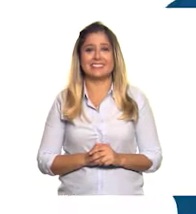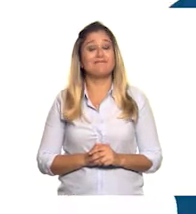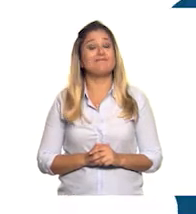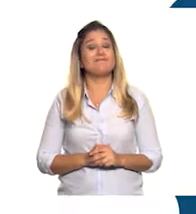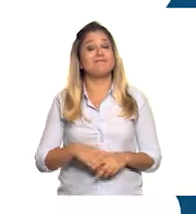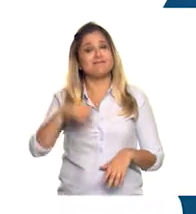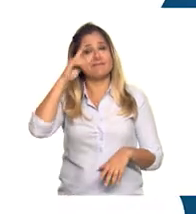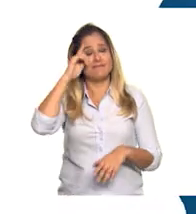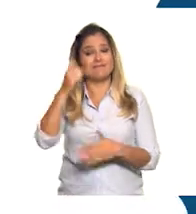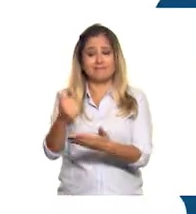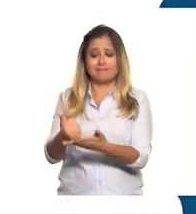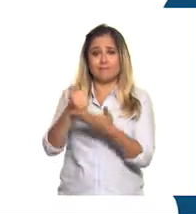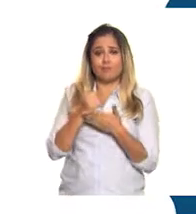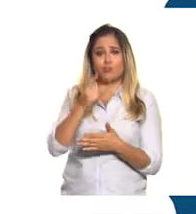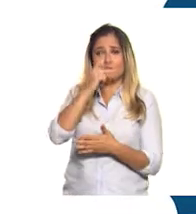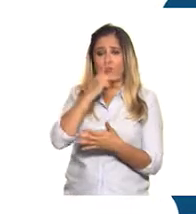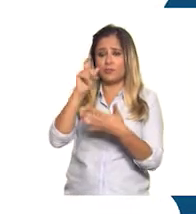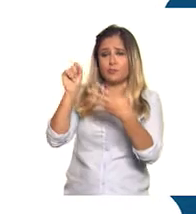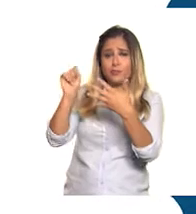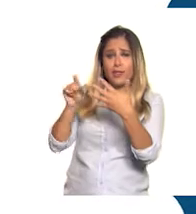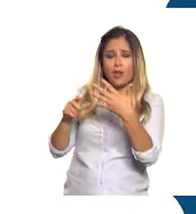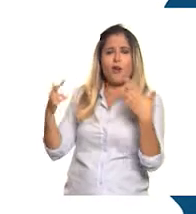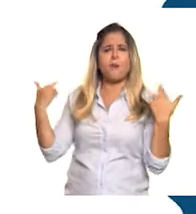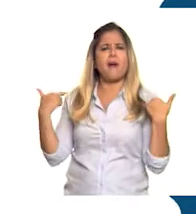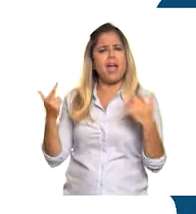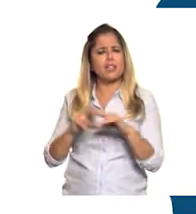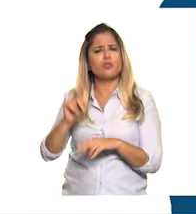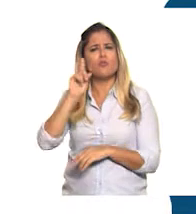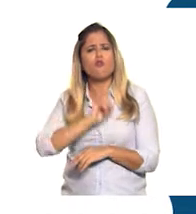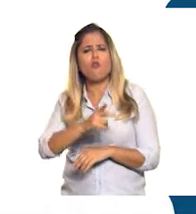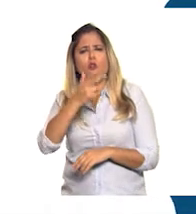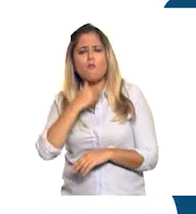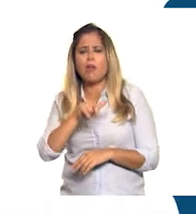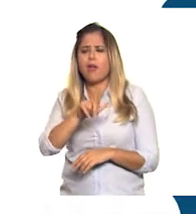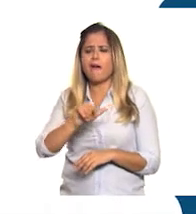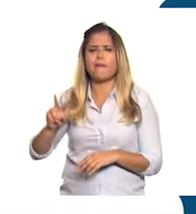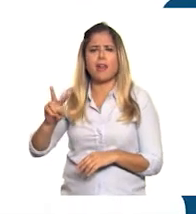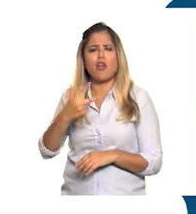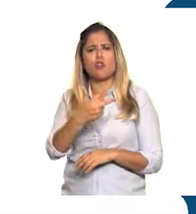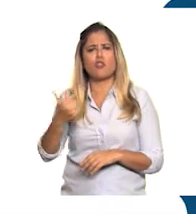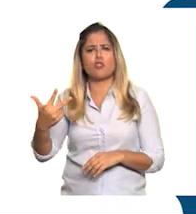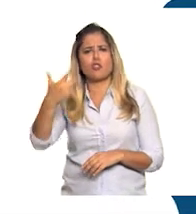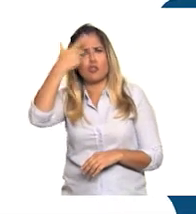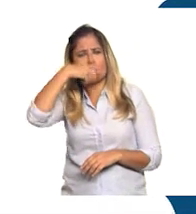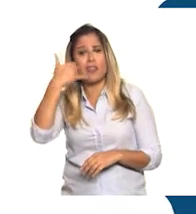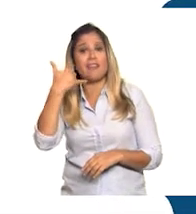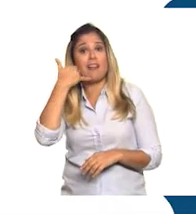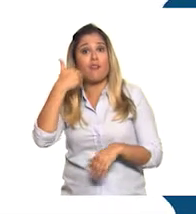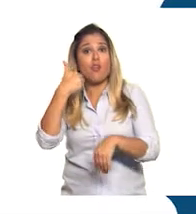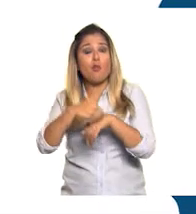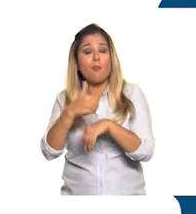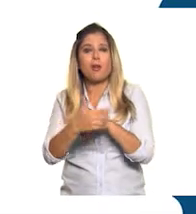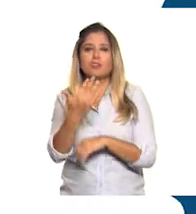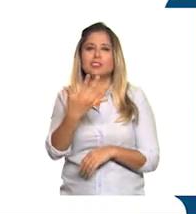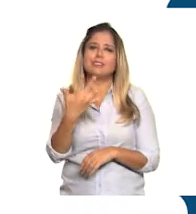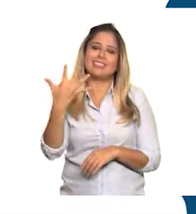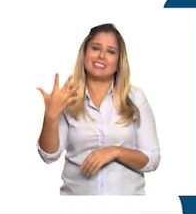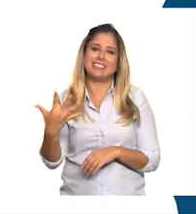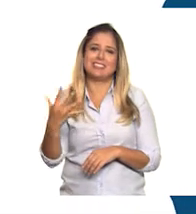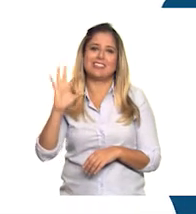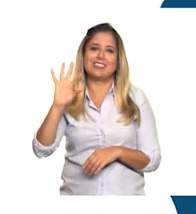Para apoyo pedagógico, hay maestras y maestros de lunes a viernes de 8 a 20 horas en el teléfono